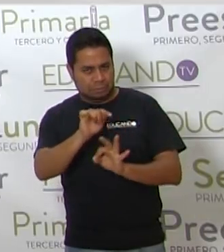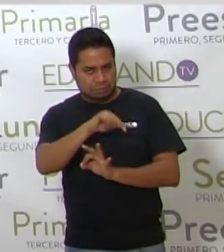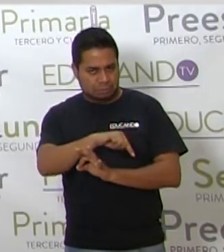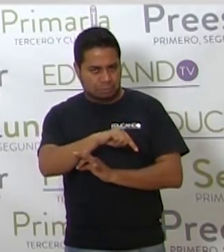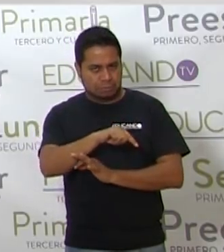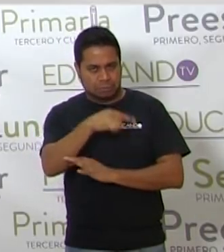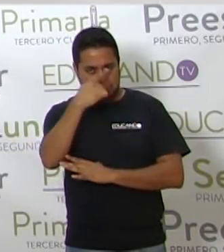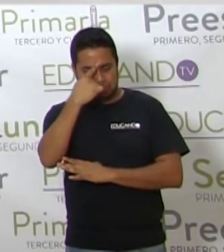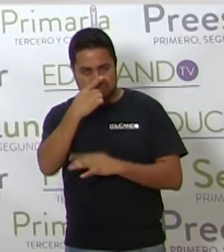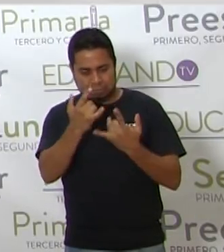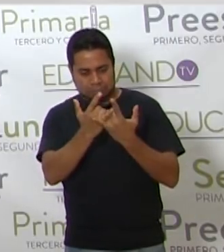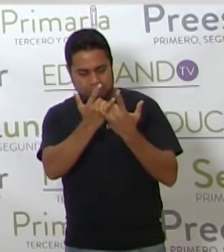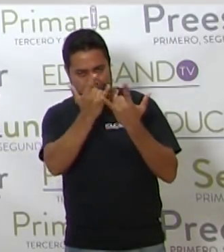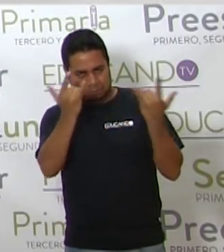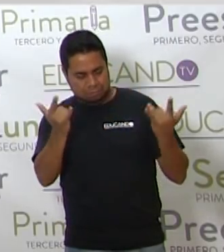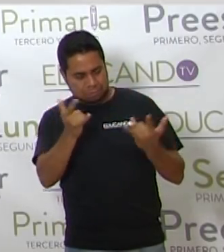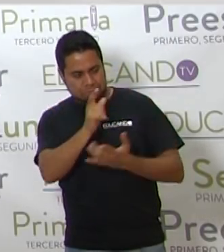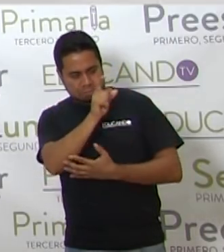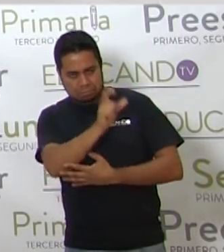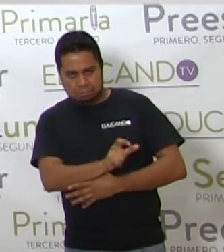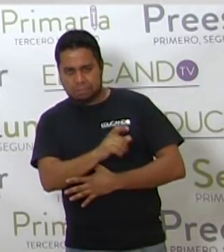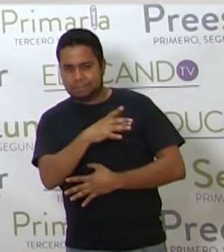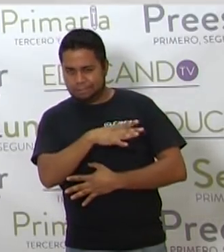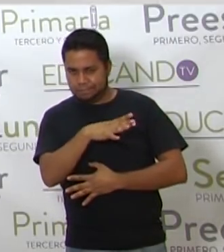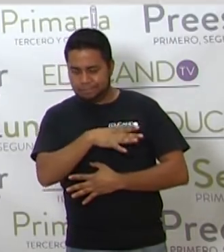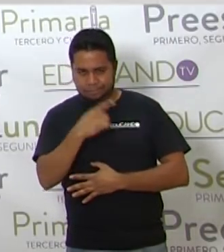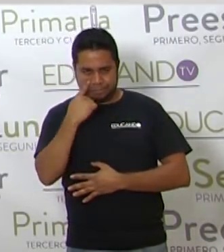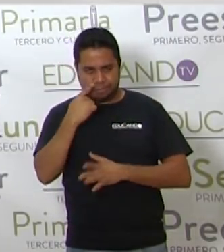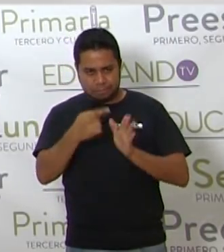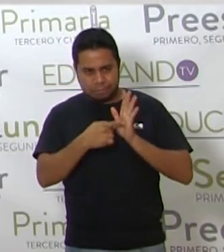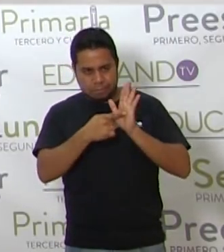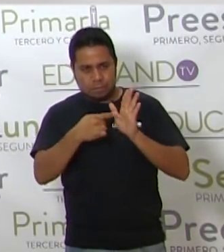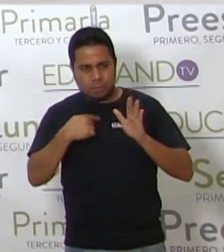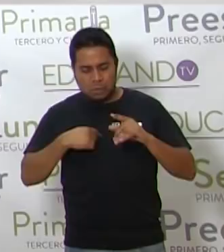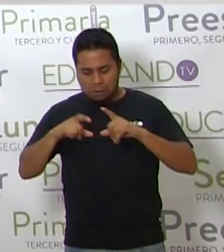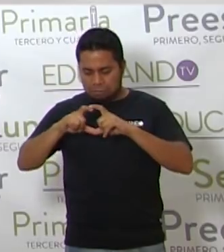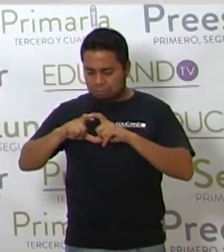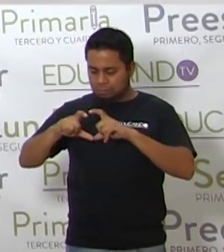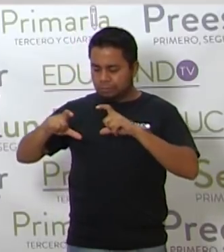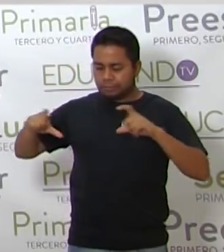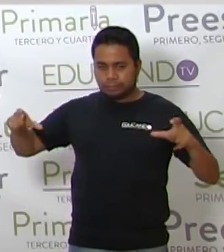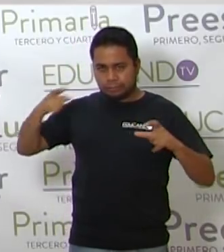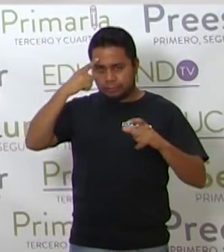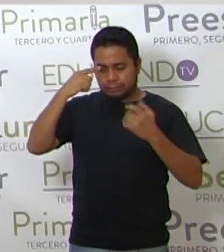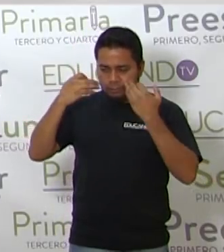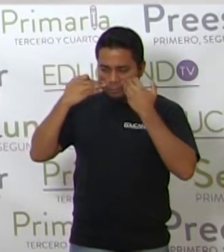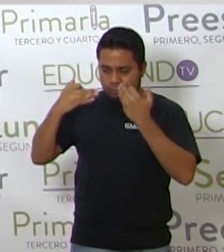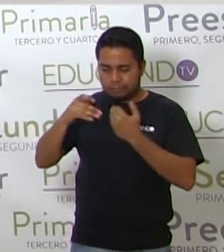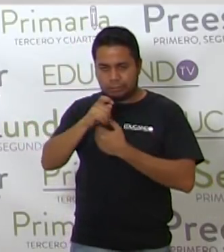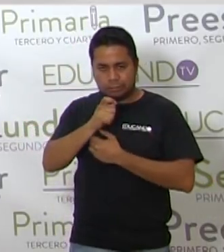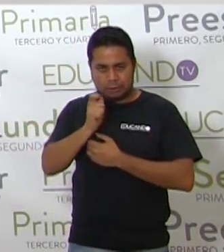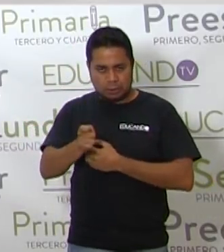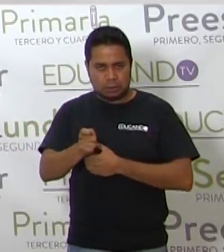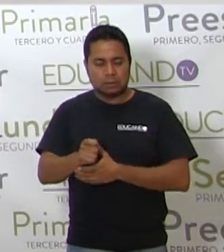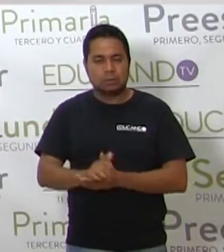de un episodio. Bien, lo vamos a poner de este lado.